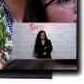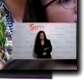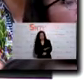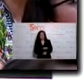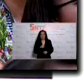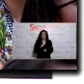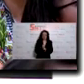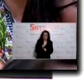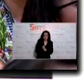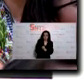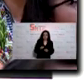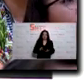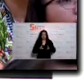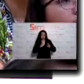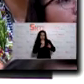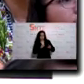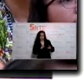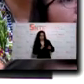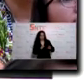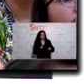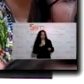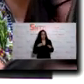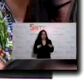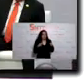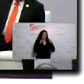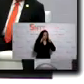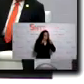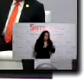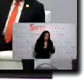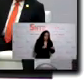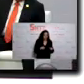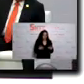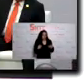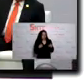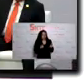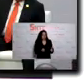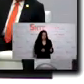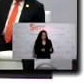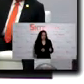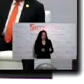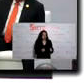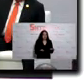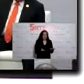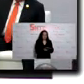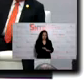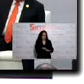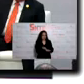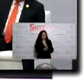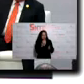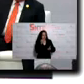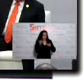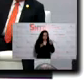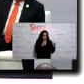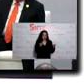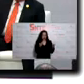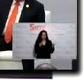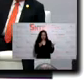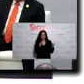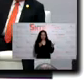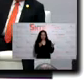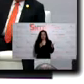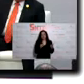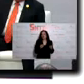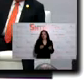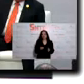se enjuician en los tribunales, miden las expresiones faciales cuando uno está yendo